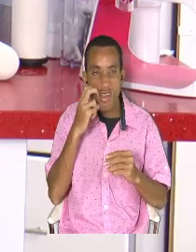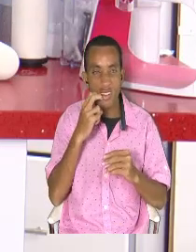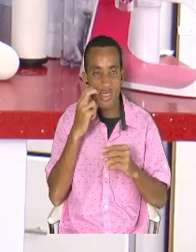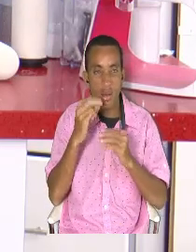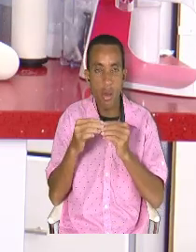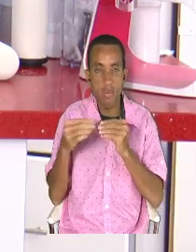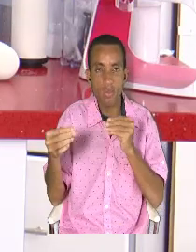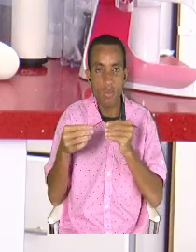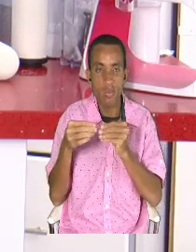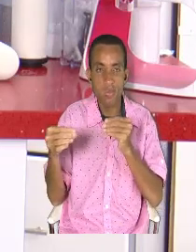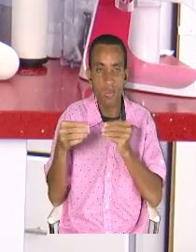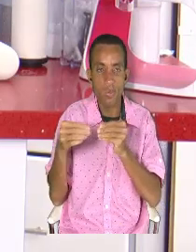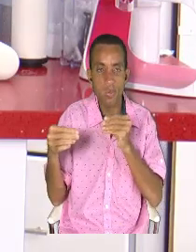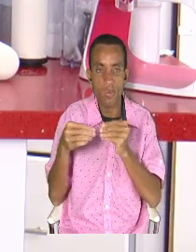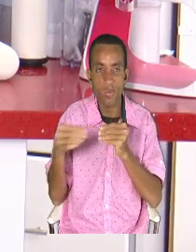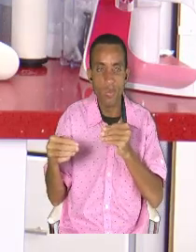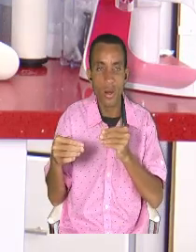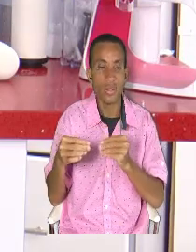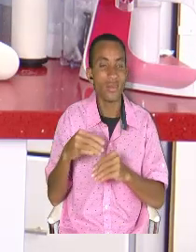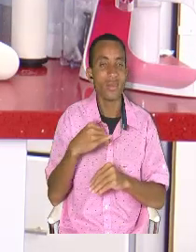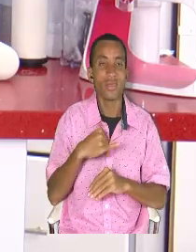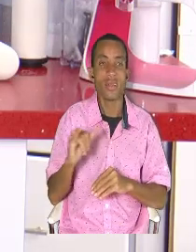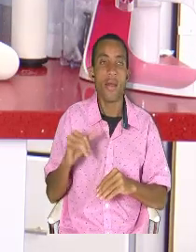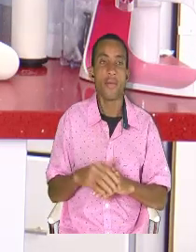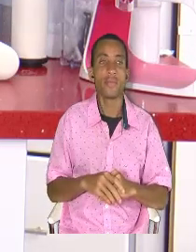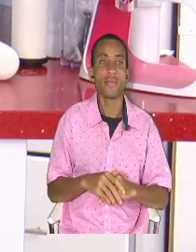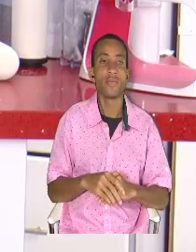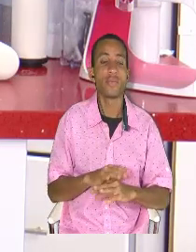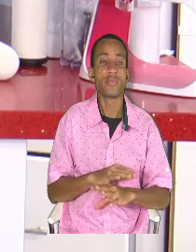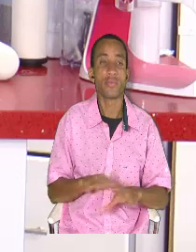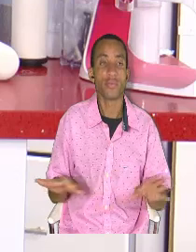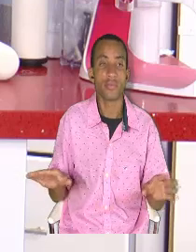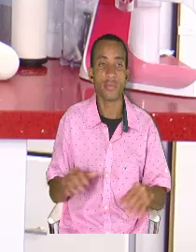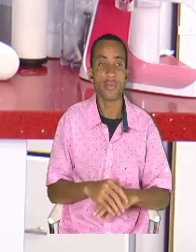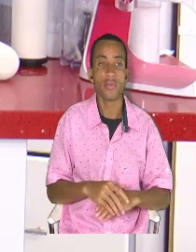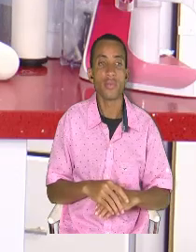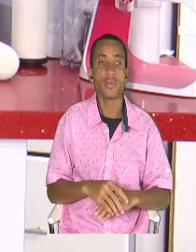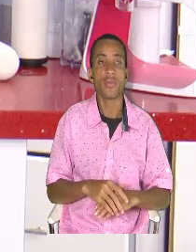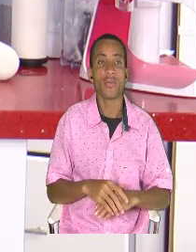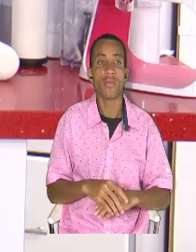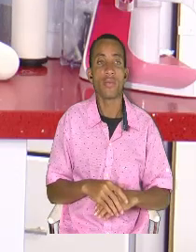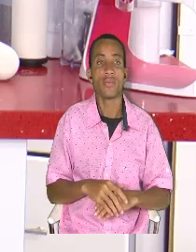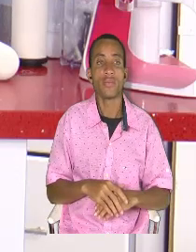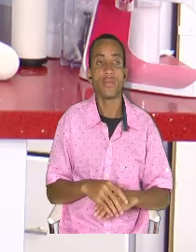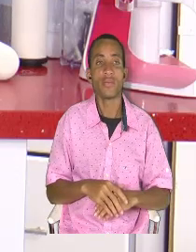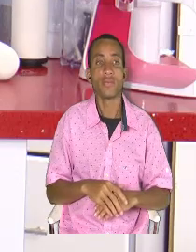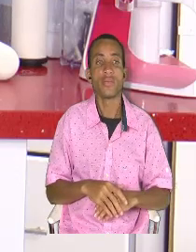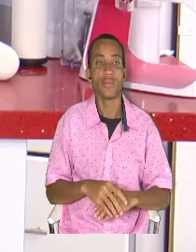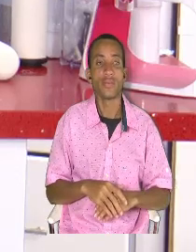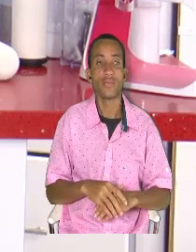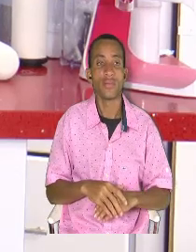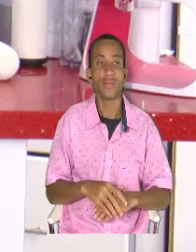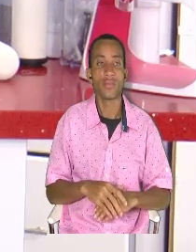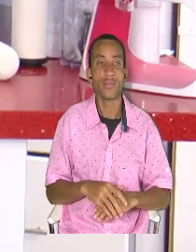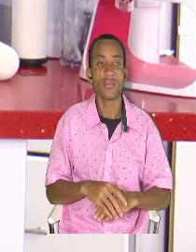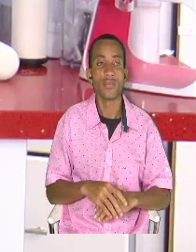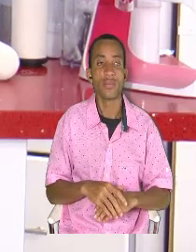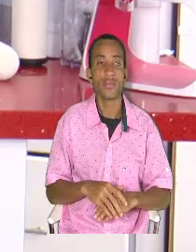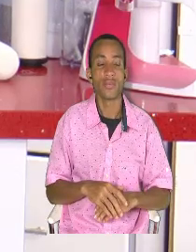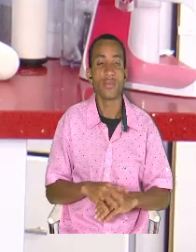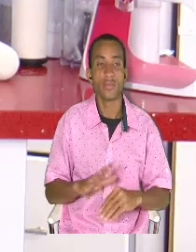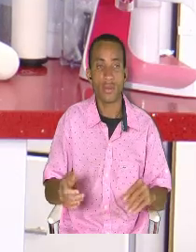Si queda encauchado, quiere decir que nuestro producto ya se precocinó o se recocinó mejor. Se recocinó. Se recocinó. Entonces, voy a